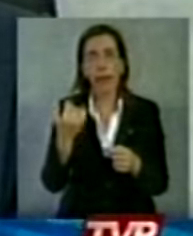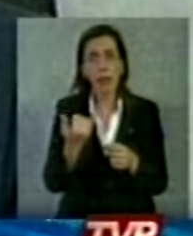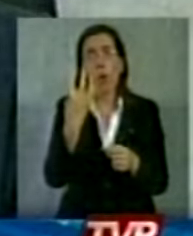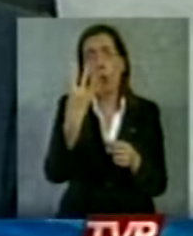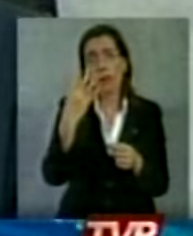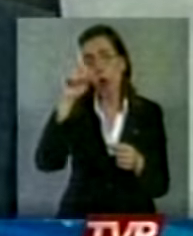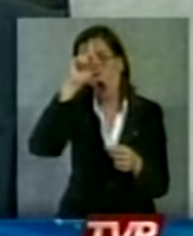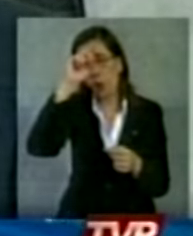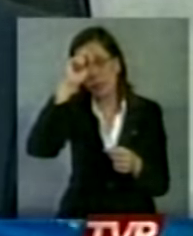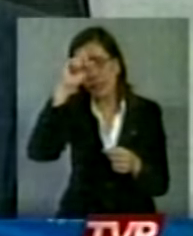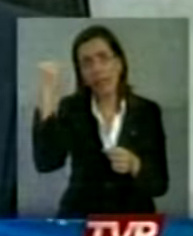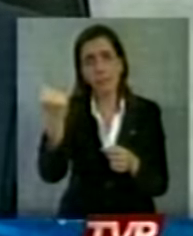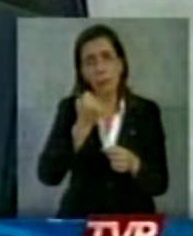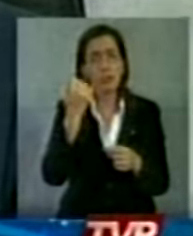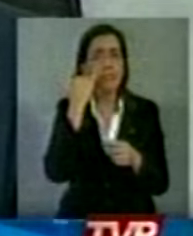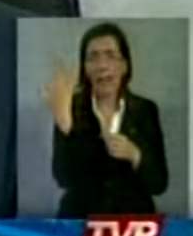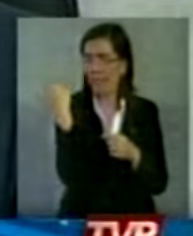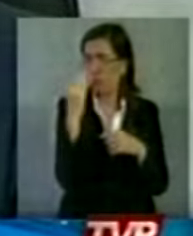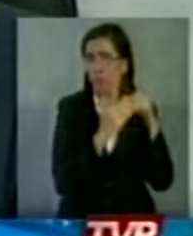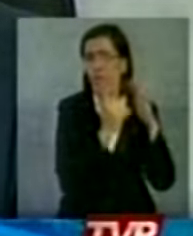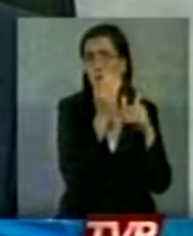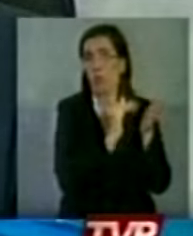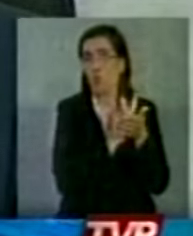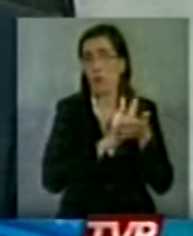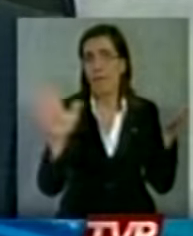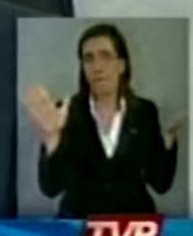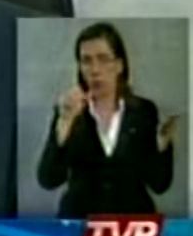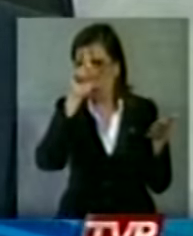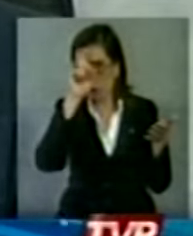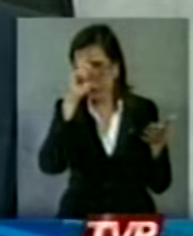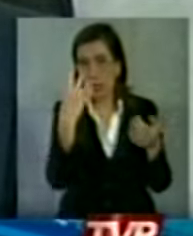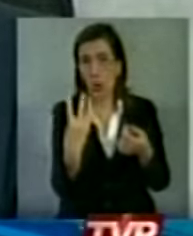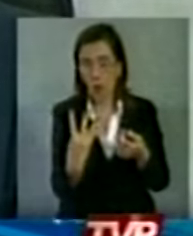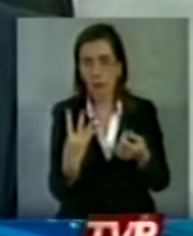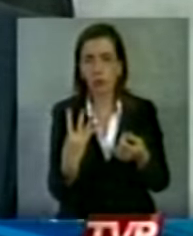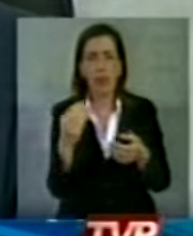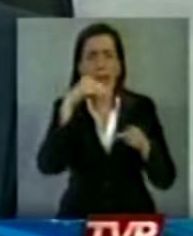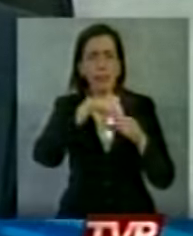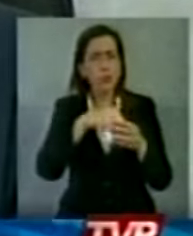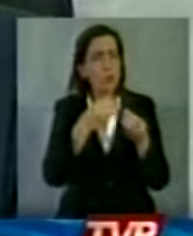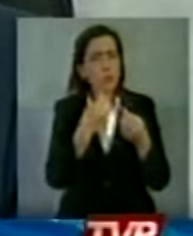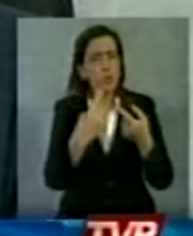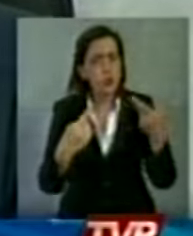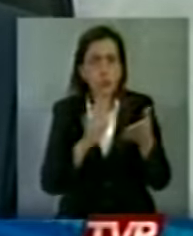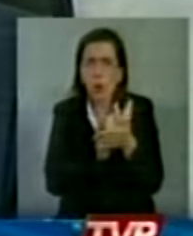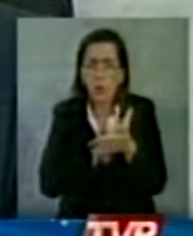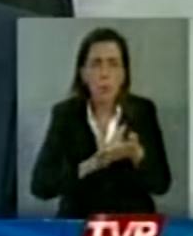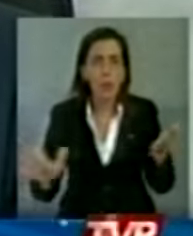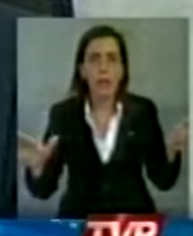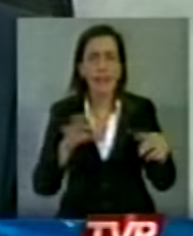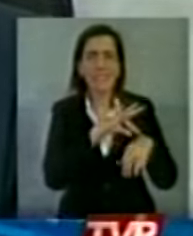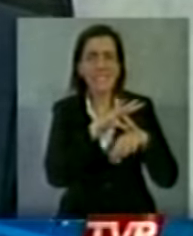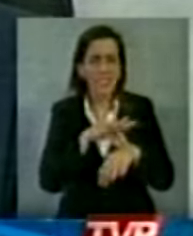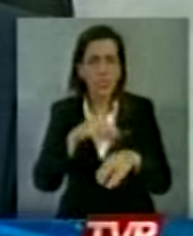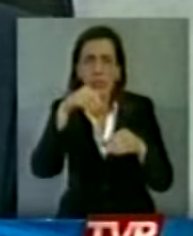hospitales recientemente construidos en la provincia, con infraestructura y tecnología de punta, equipos de